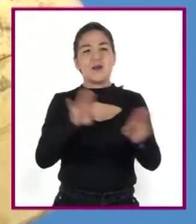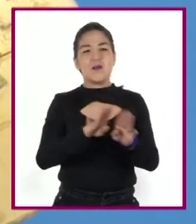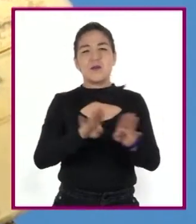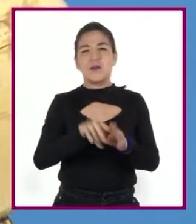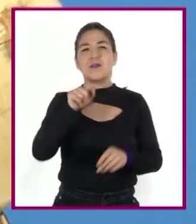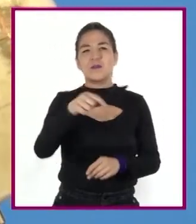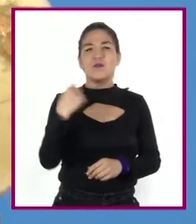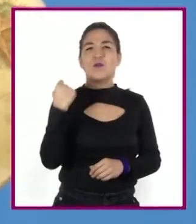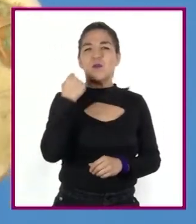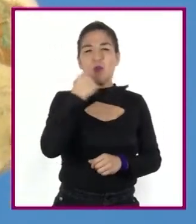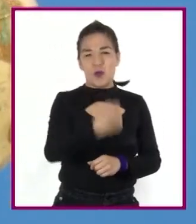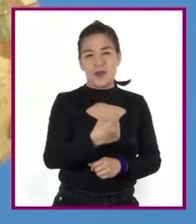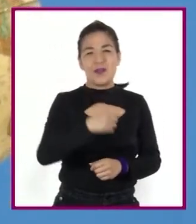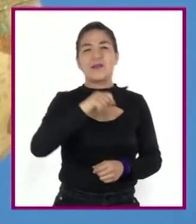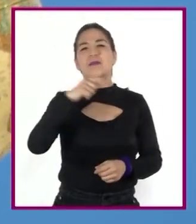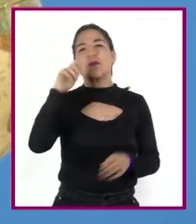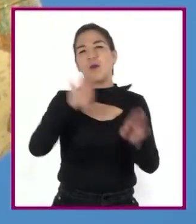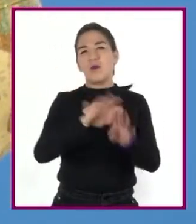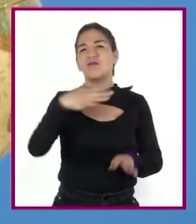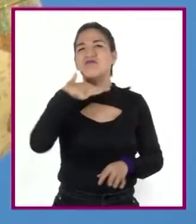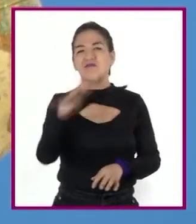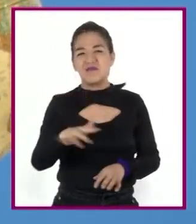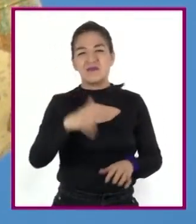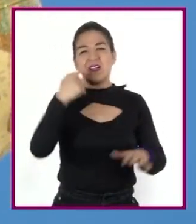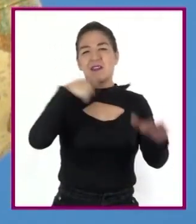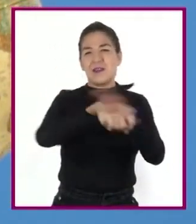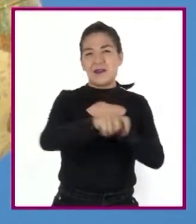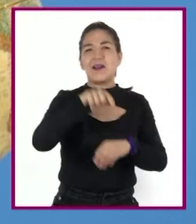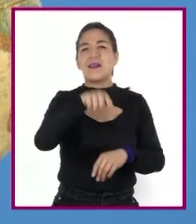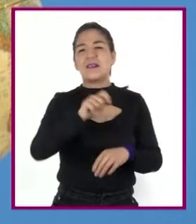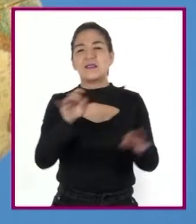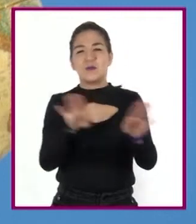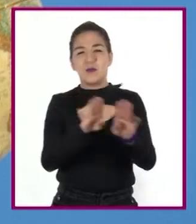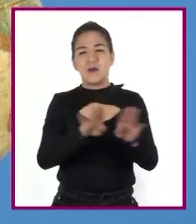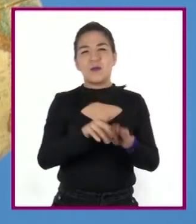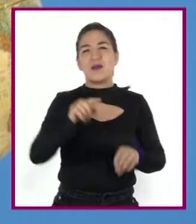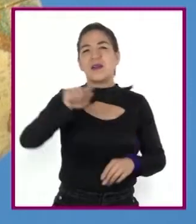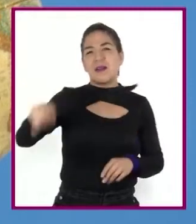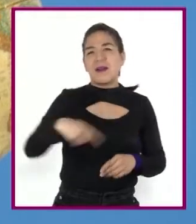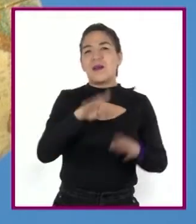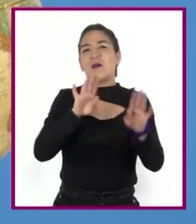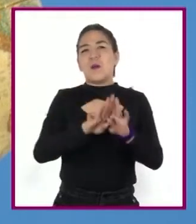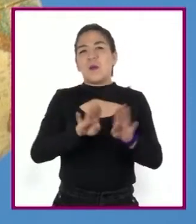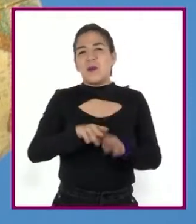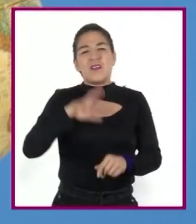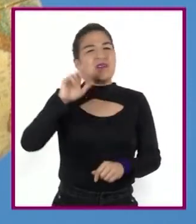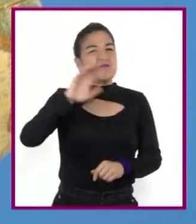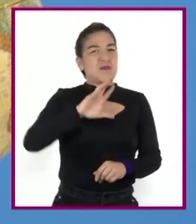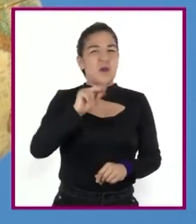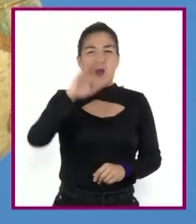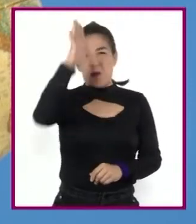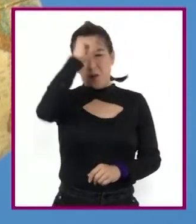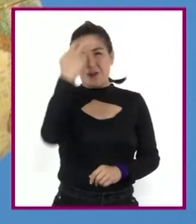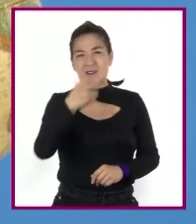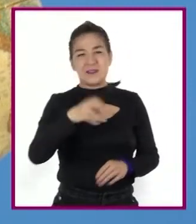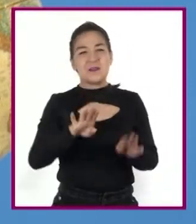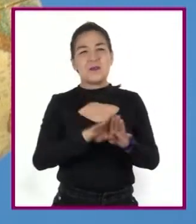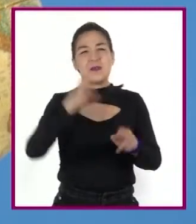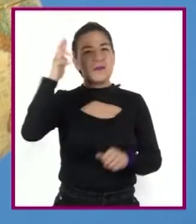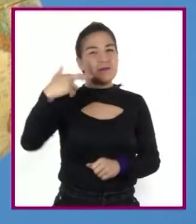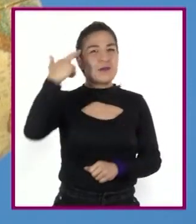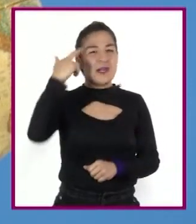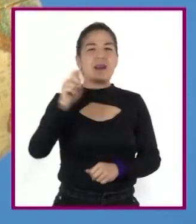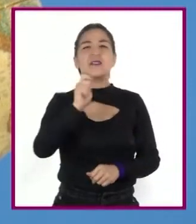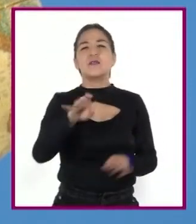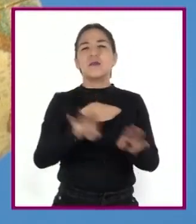influencia política, corrupción y la lógica de la bipolaridad y del antiimperialismo mantuvieron más o